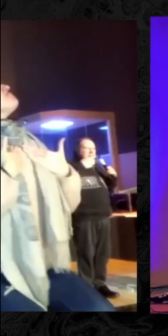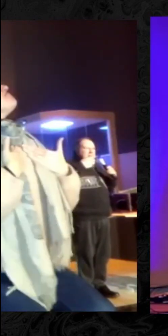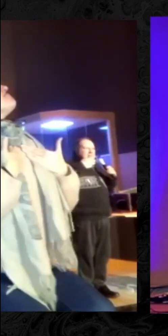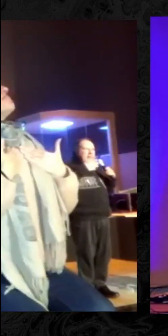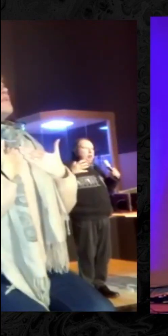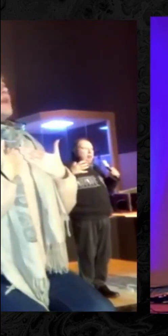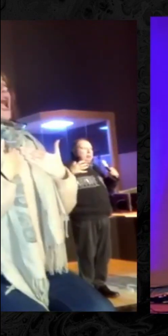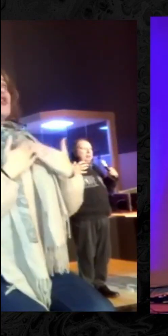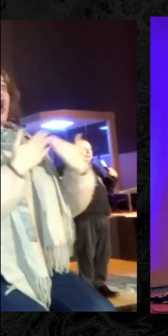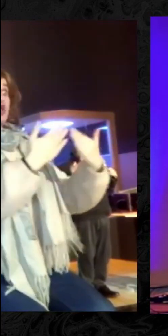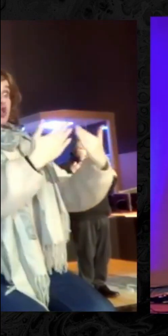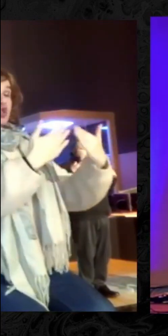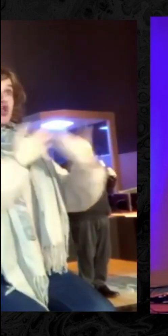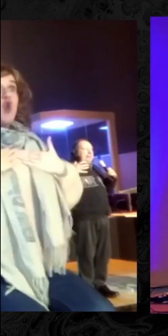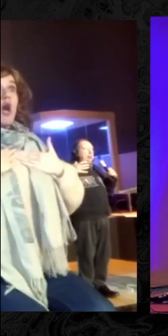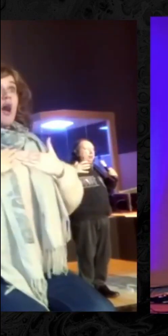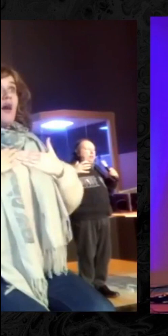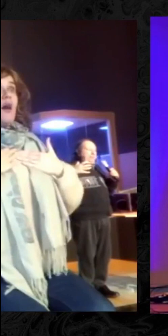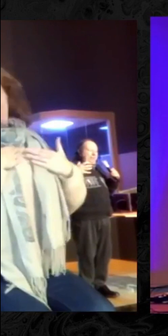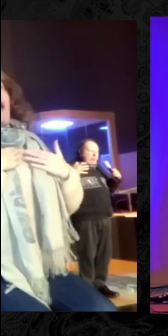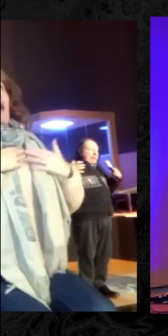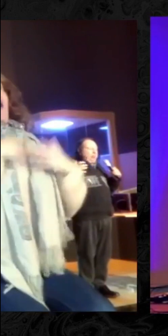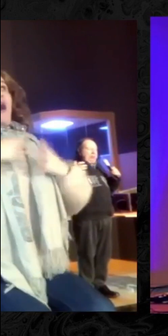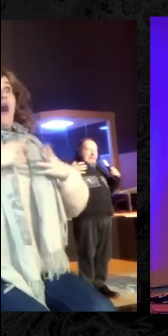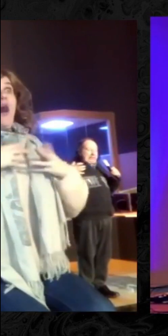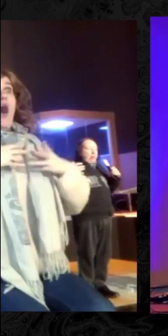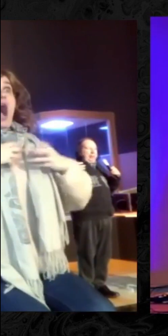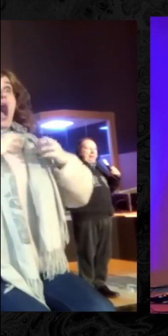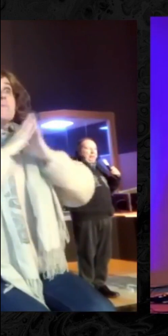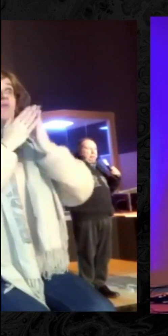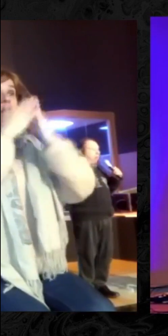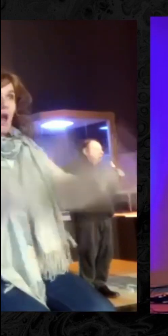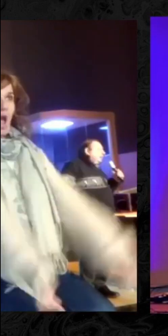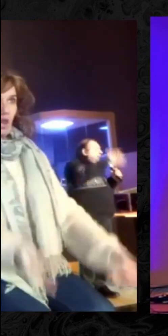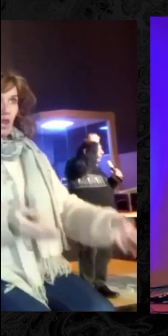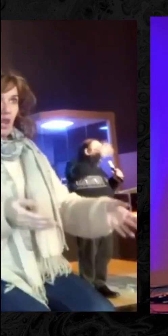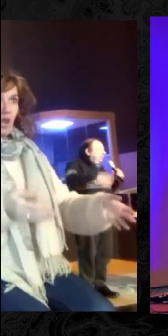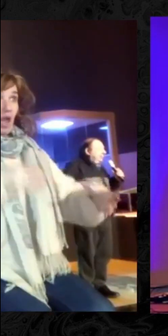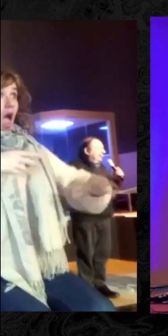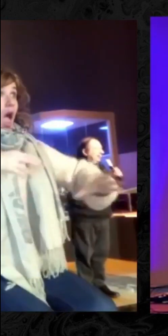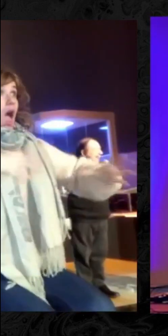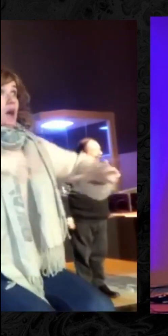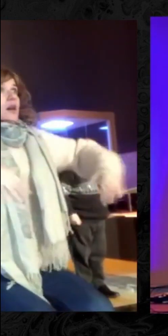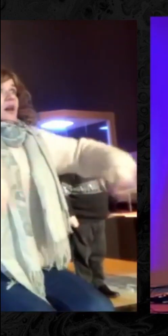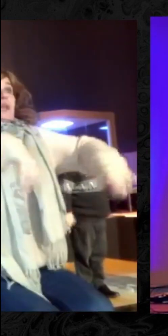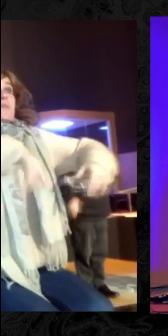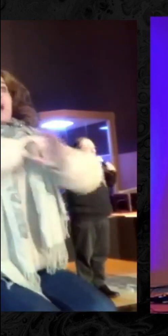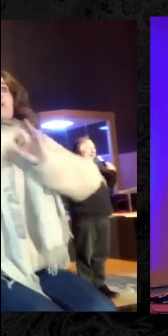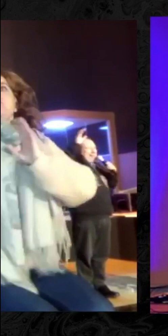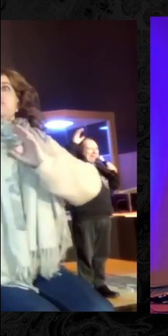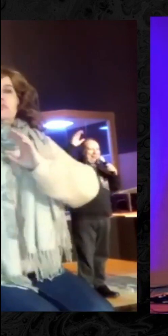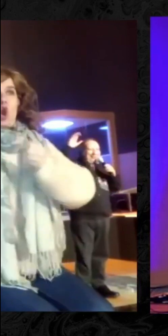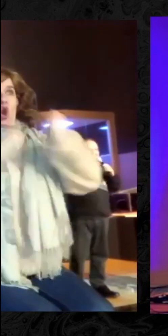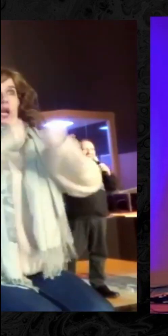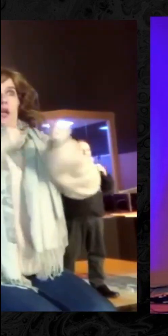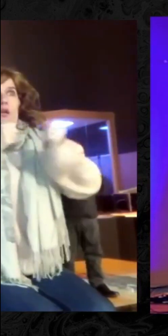se quedó le dio como un espasmo dejó tiró el evangelio al suelo y se fue corriendo da un aplauso